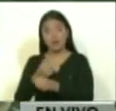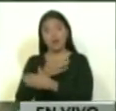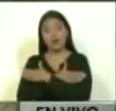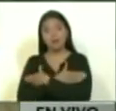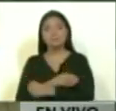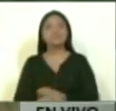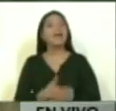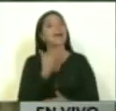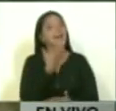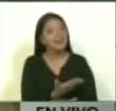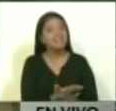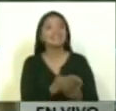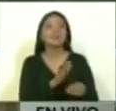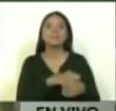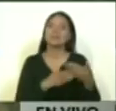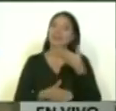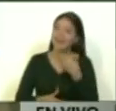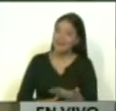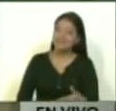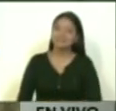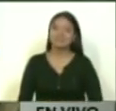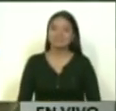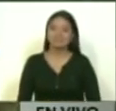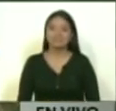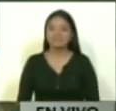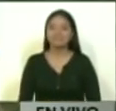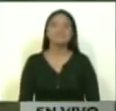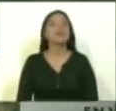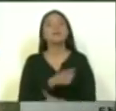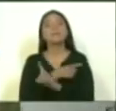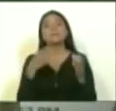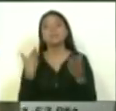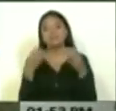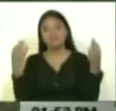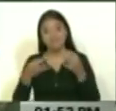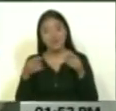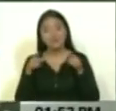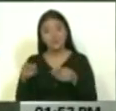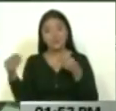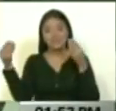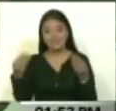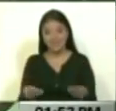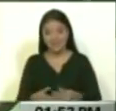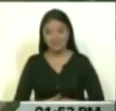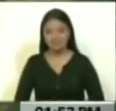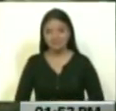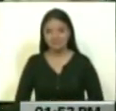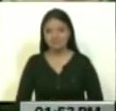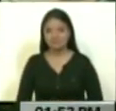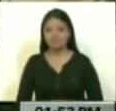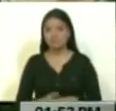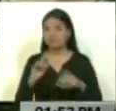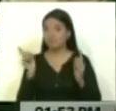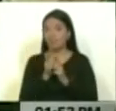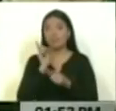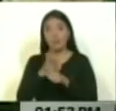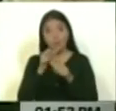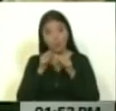las gracias. Esa es su gestión, es obra tangible que usted entrega en acción. Así es, más nada, y tenemos que continuar,